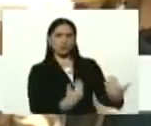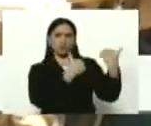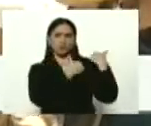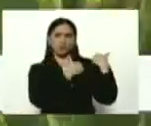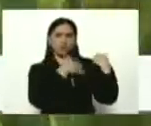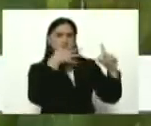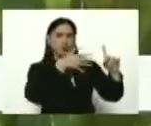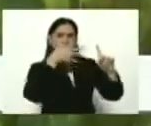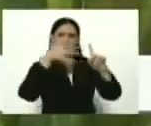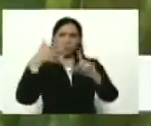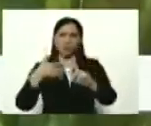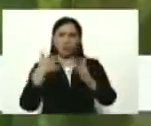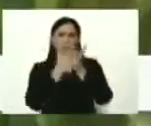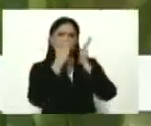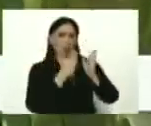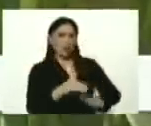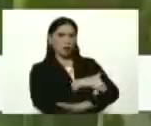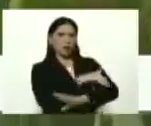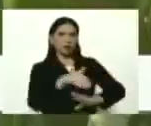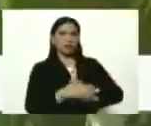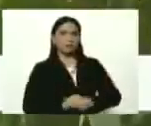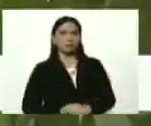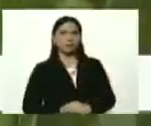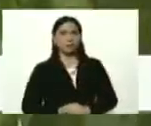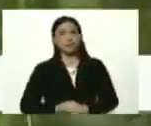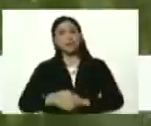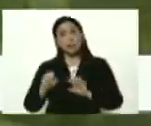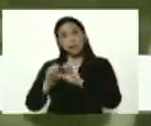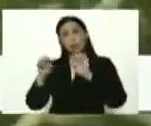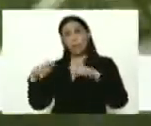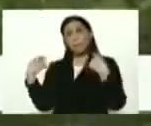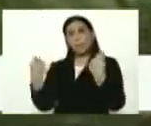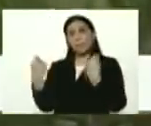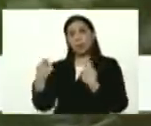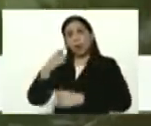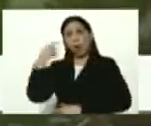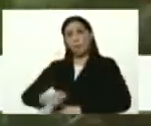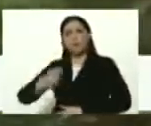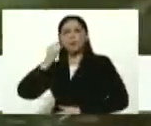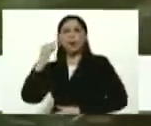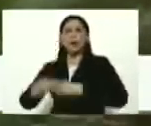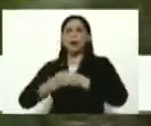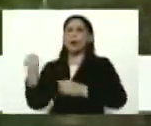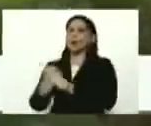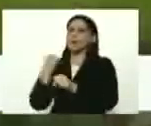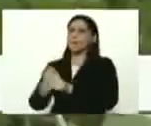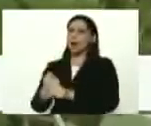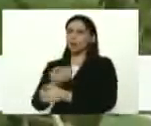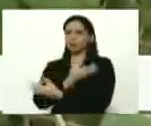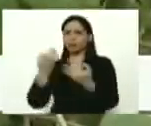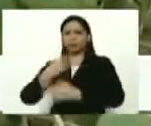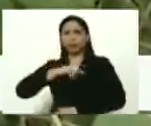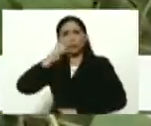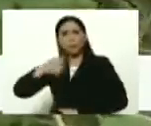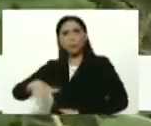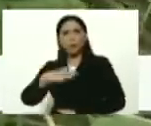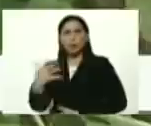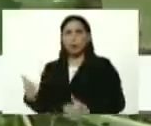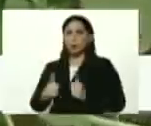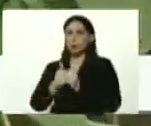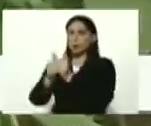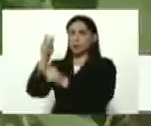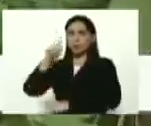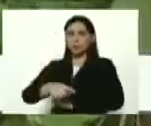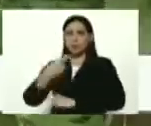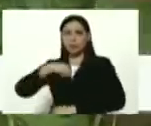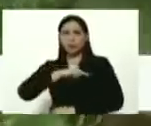formación de estas escuelas de calle. Educadores populares, hombres y mujeres que hacen una labor extraordinaria para nuestro pueblo, en compañía también